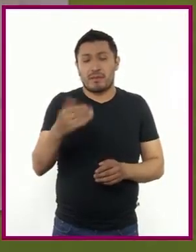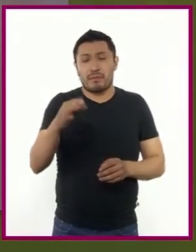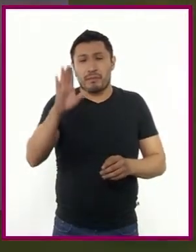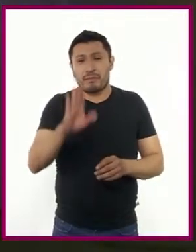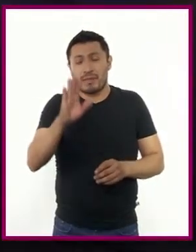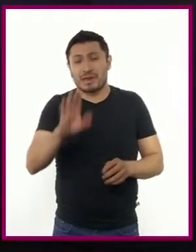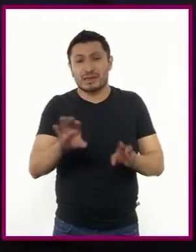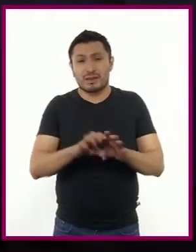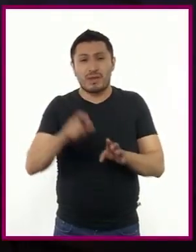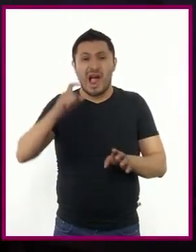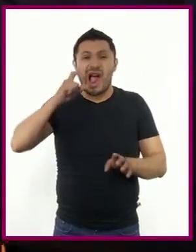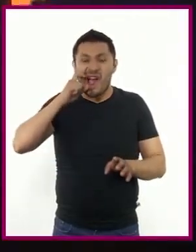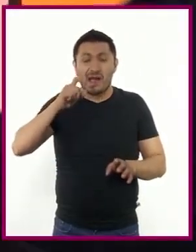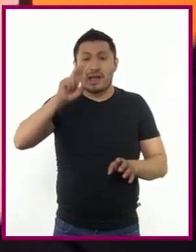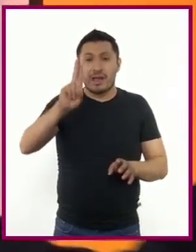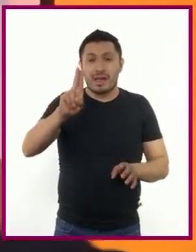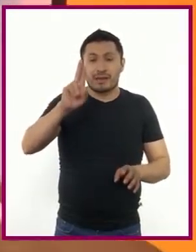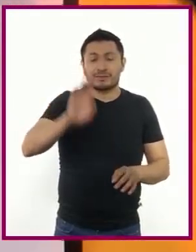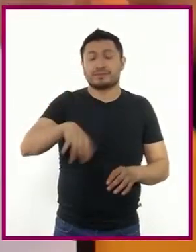nuez.